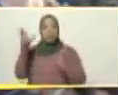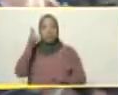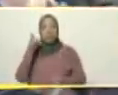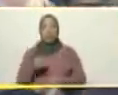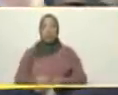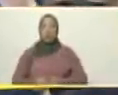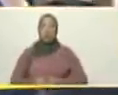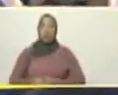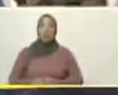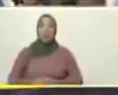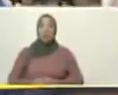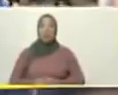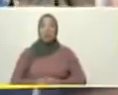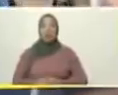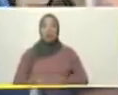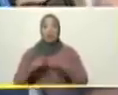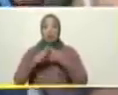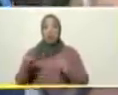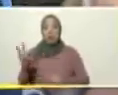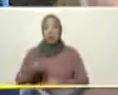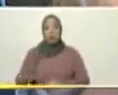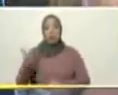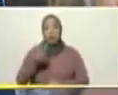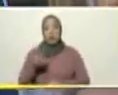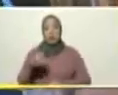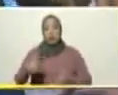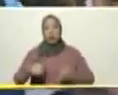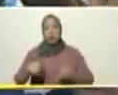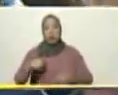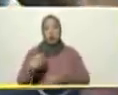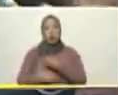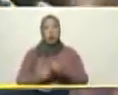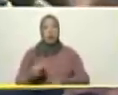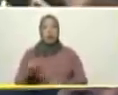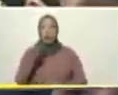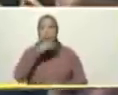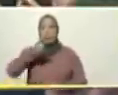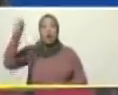esa consigna se escuchó en todo el país. ¿Cómo